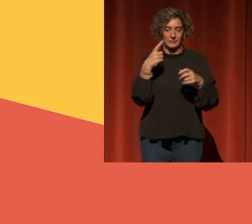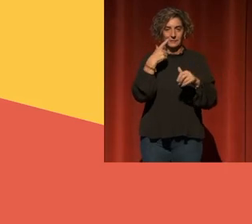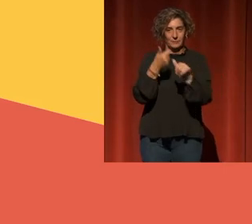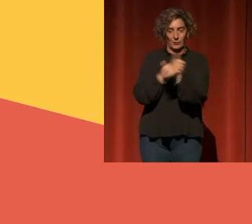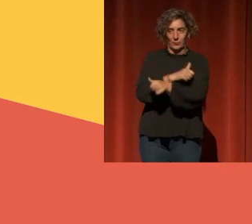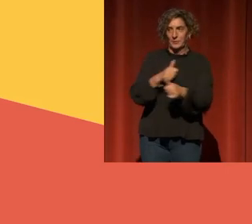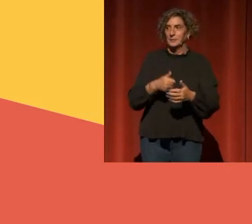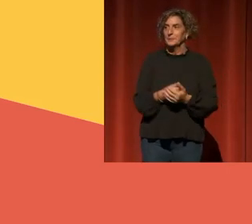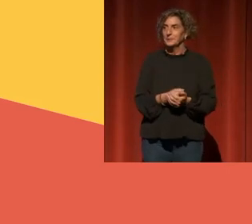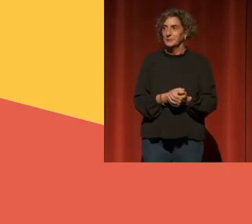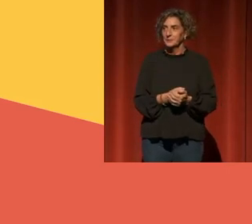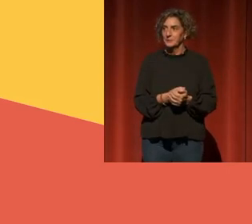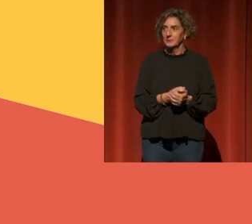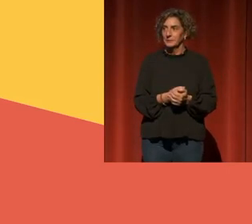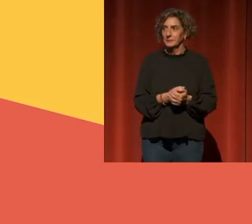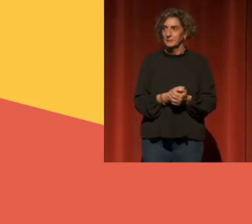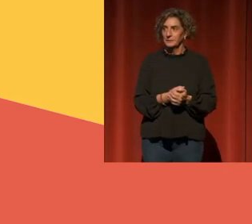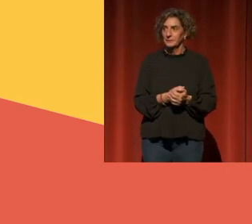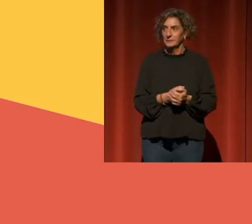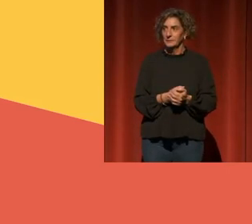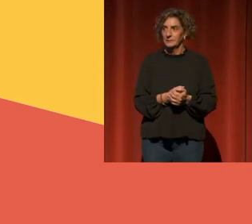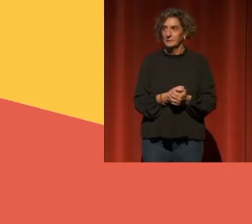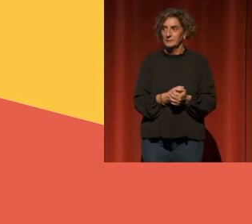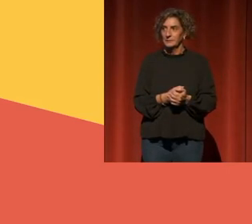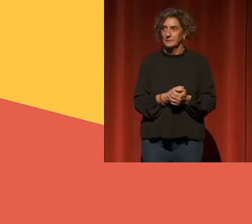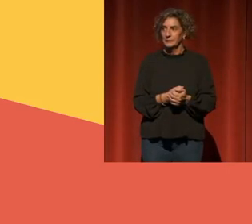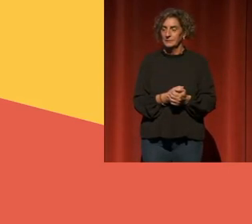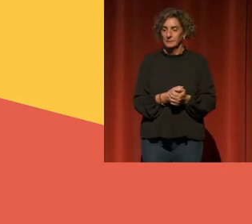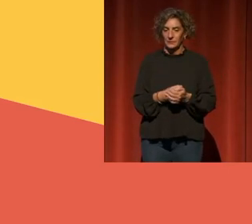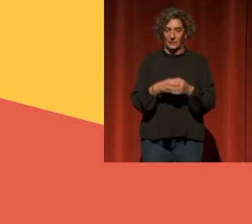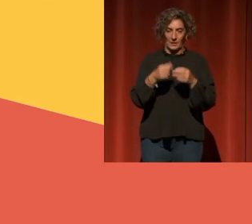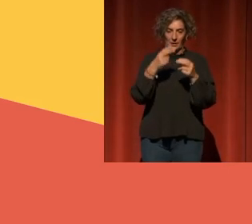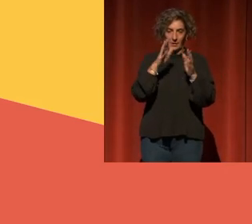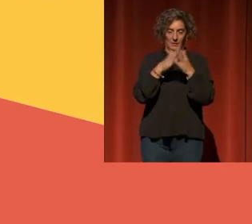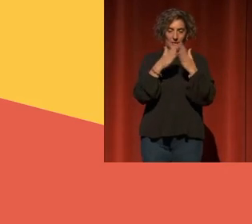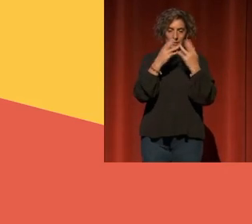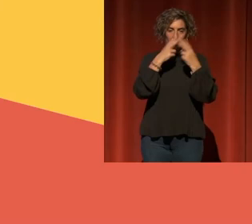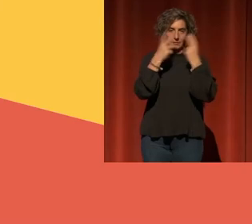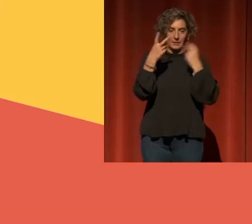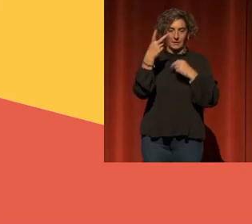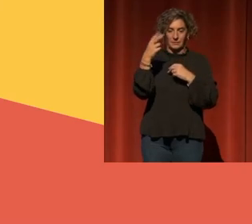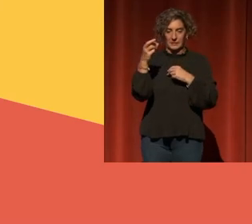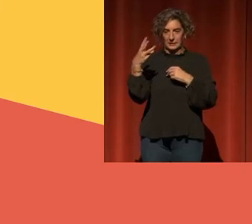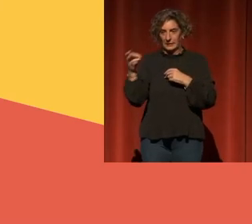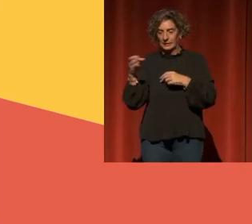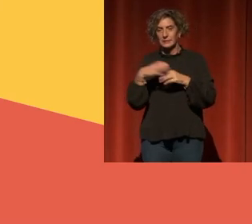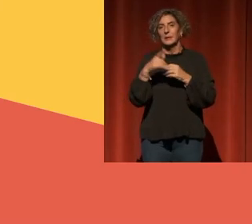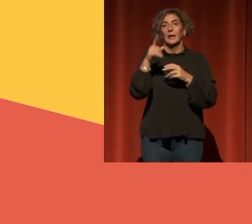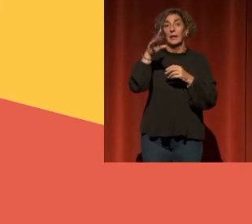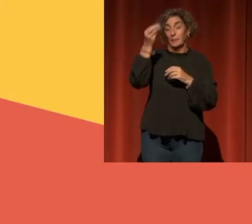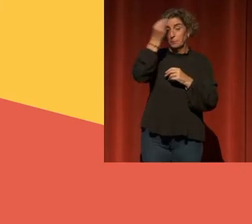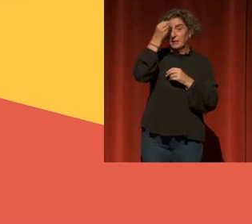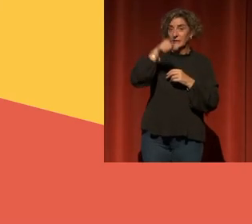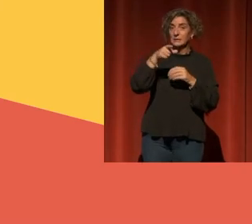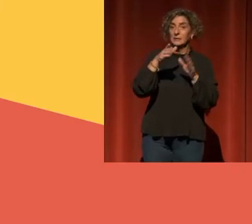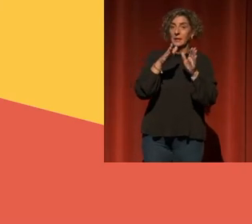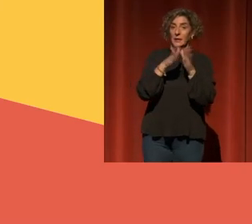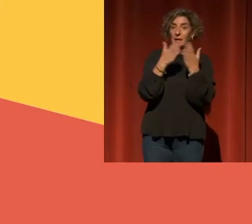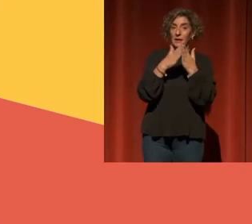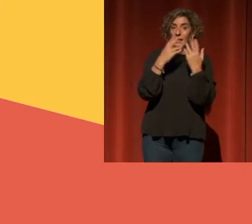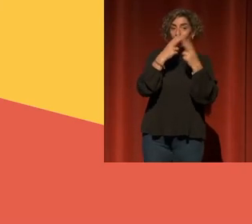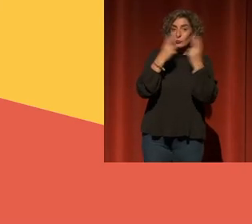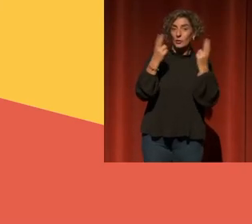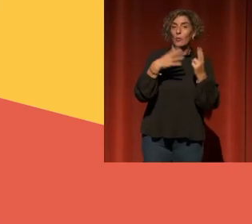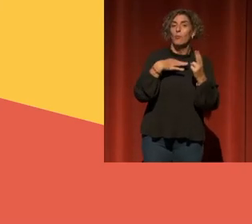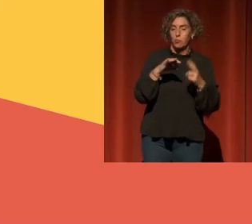por supuesto public libraries 2030 entiende que las redes de bibliotecas pueden ayudar